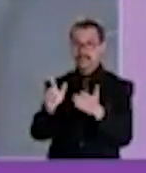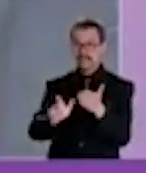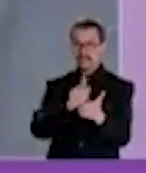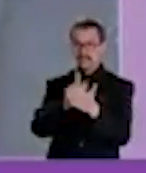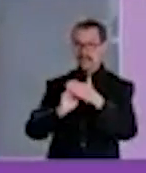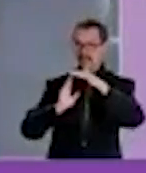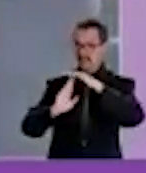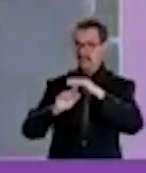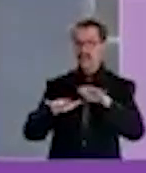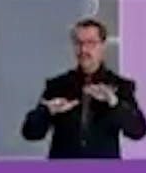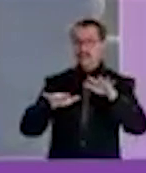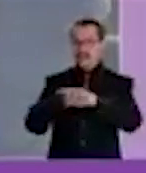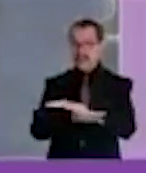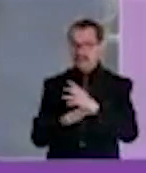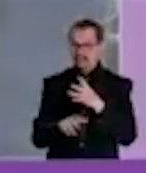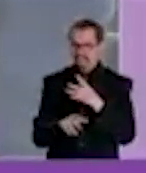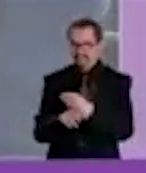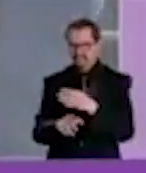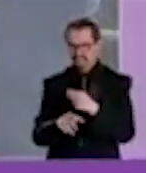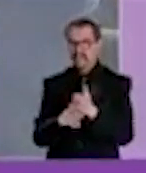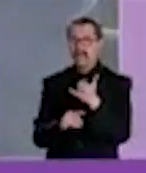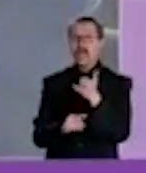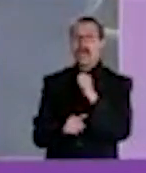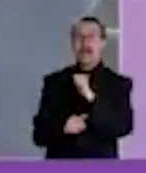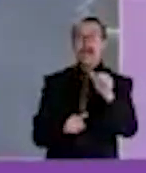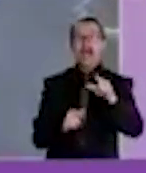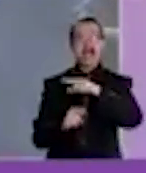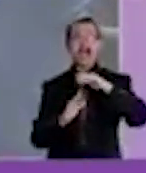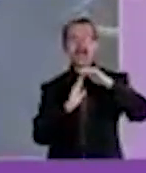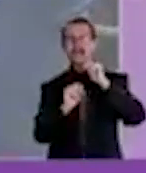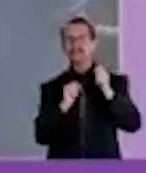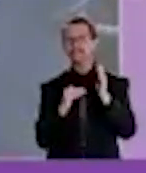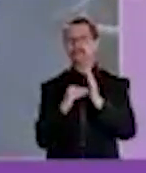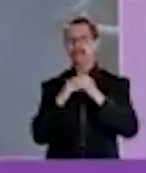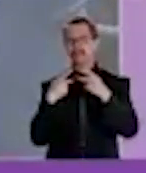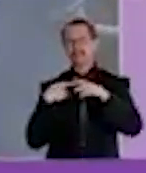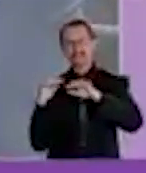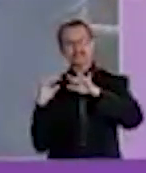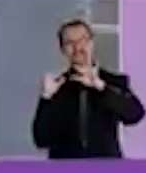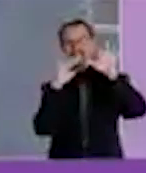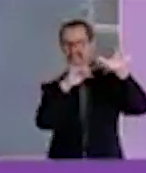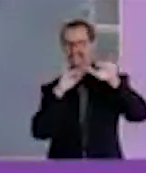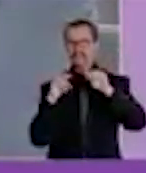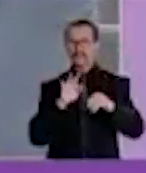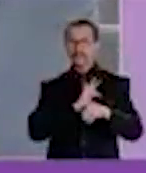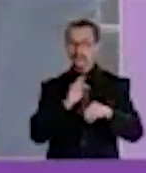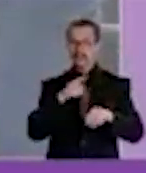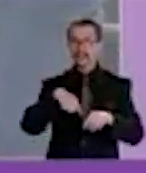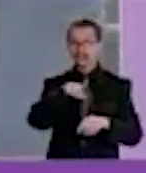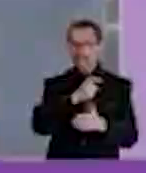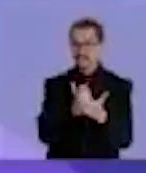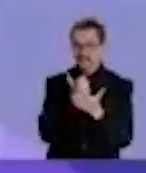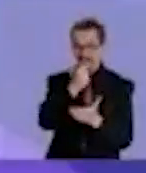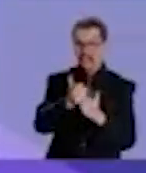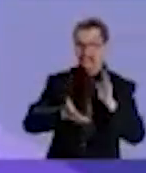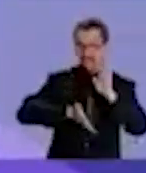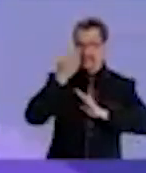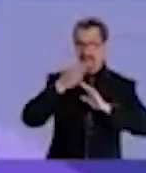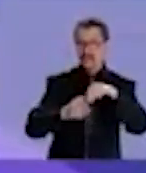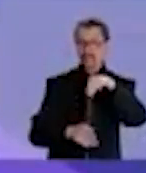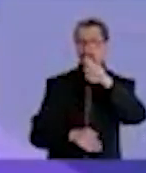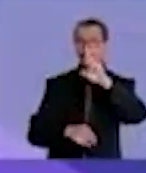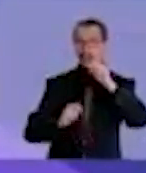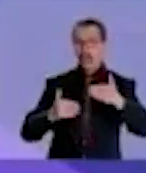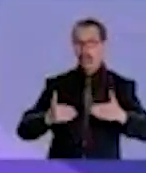para todos esos millones de mexicanos indocumentados en eeuu lo consideraría cobraríamos atrum lo que hemos invertido en todos esos